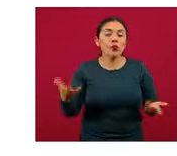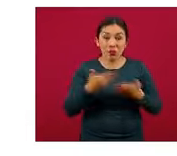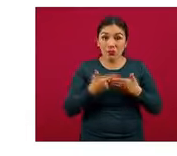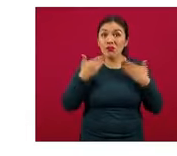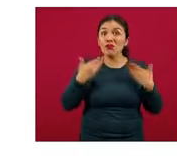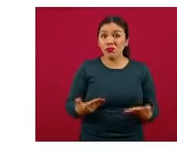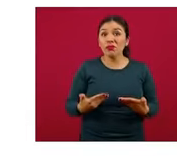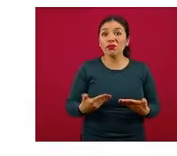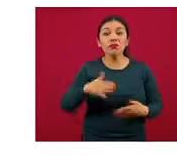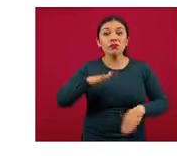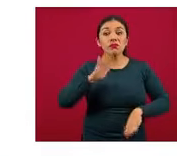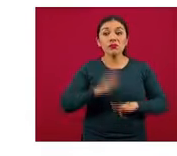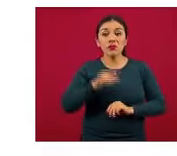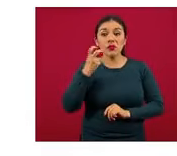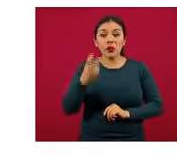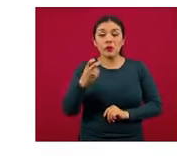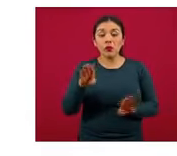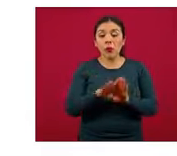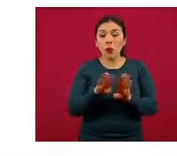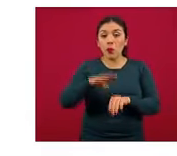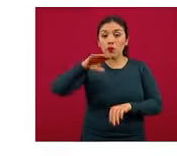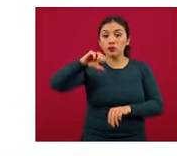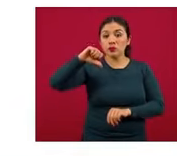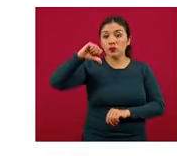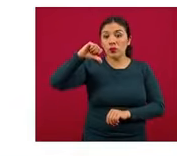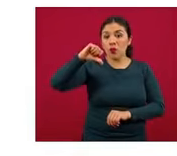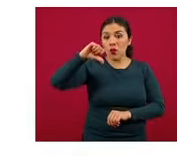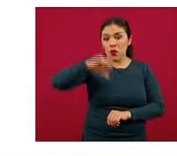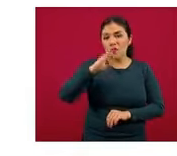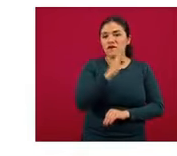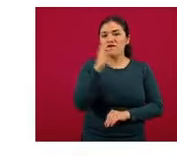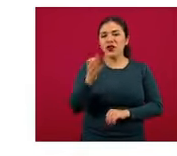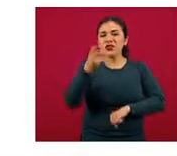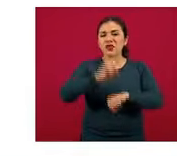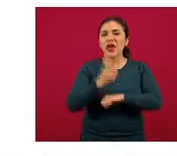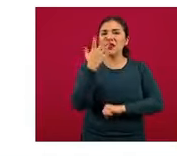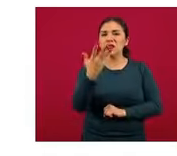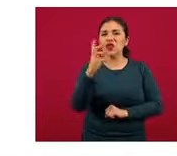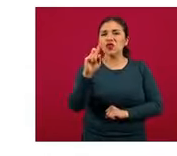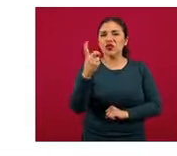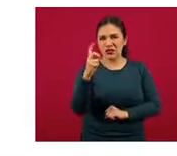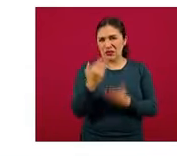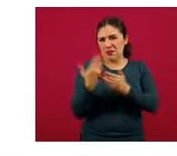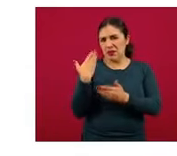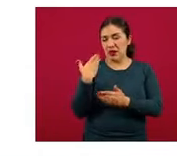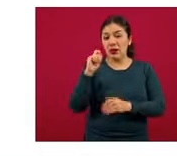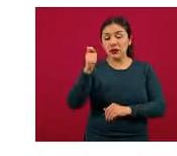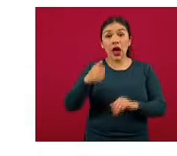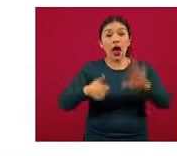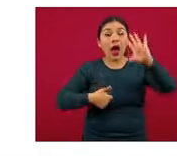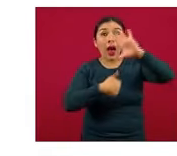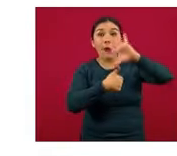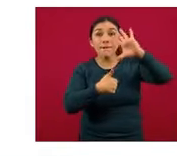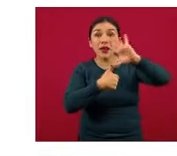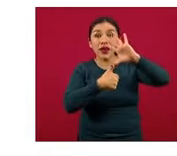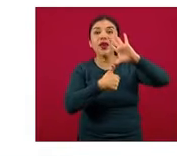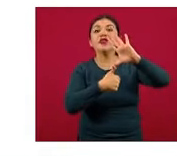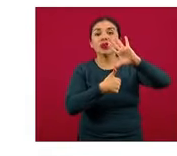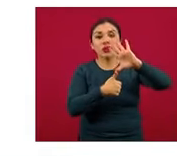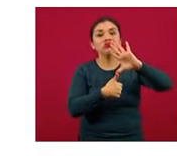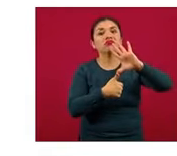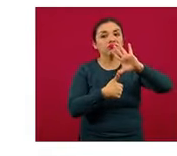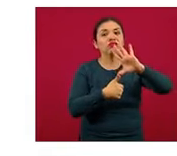ahora, la que digamos para el corte de la fecha del 5 de diciembre, América del Norte es